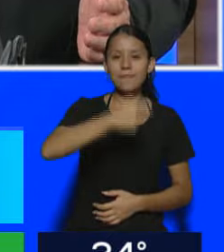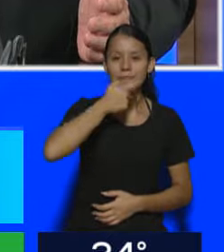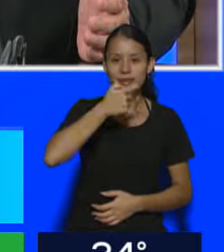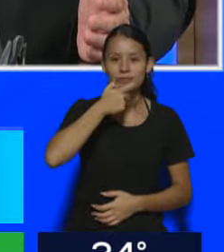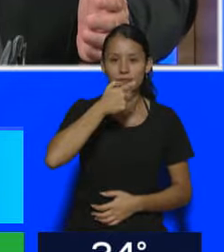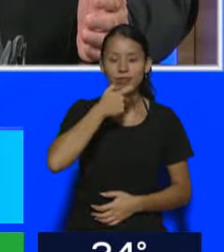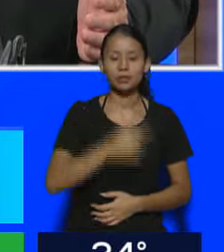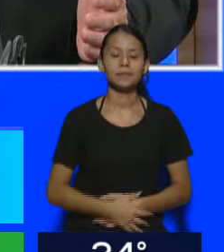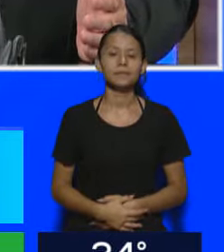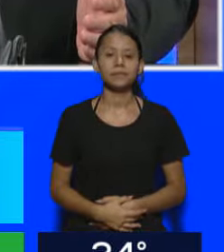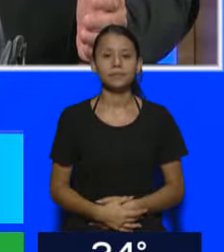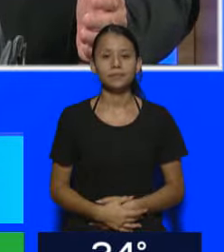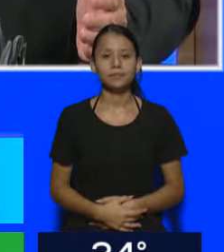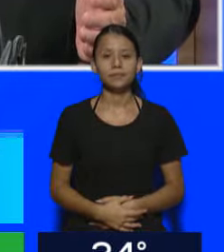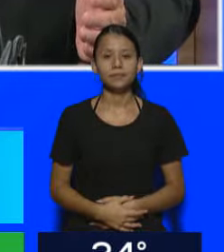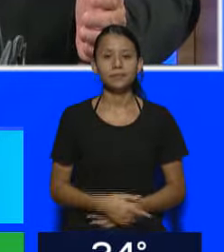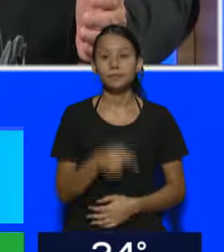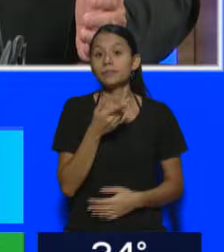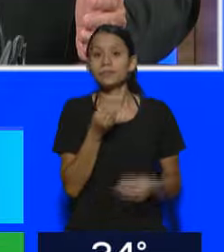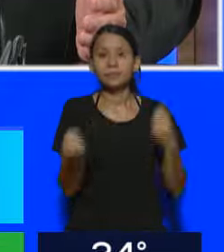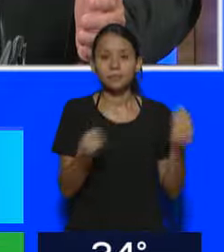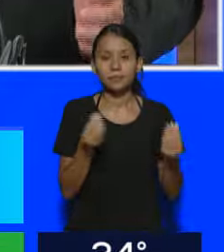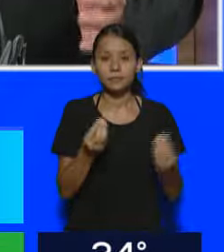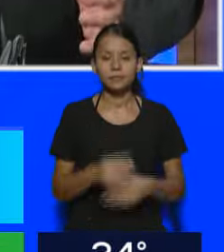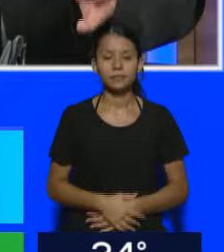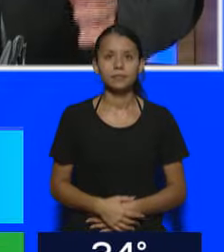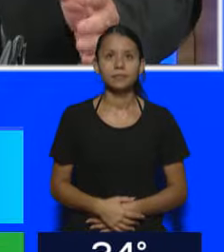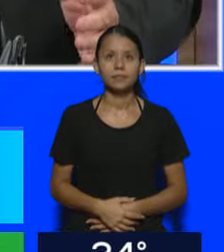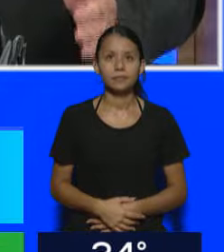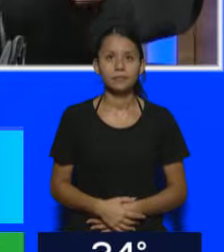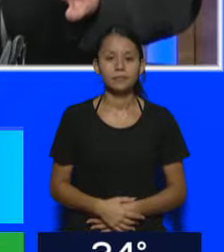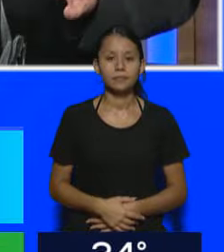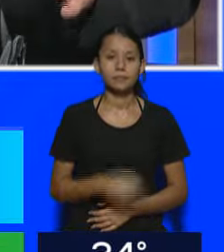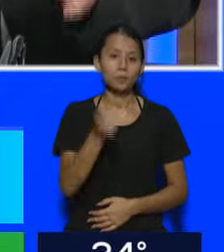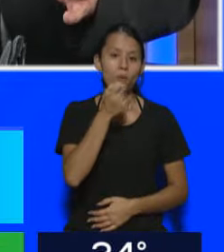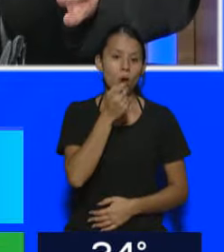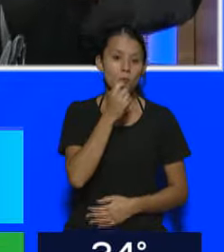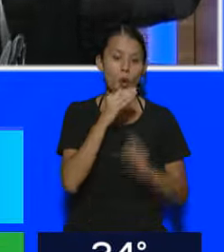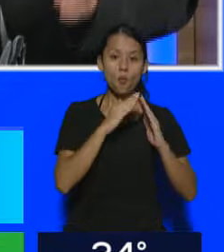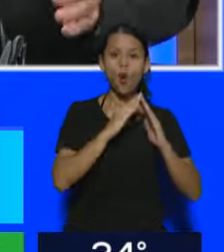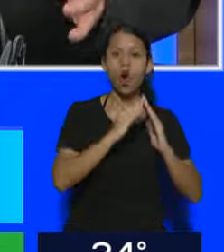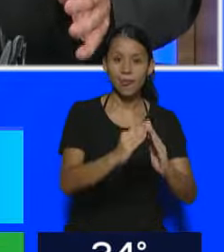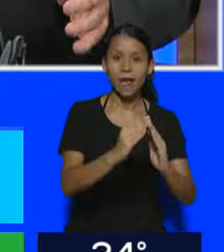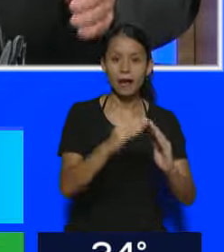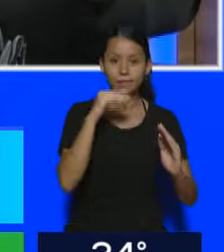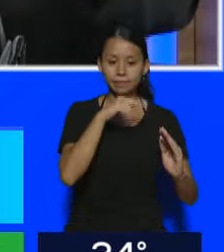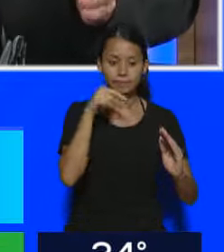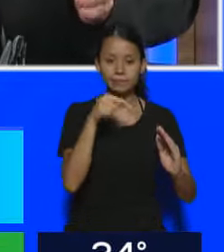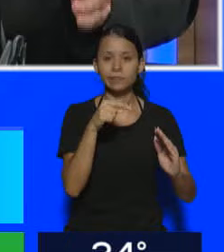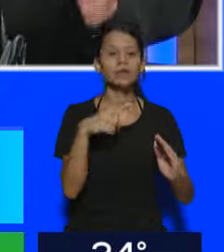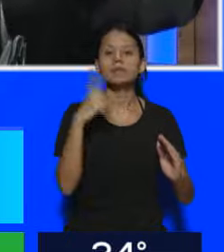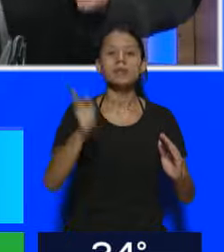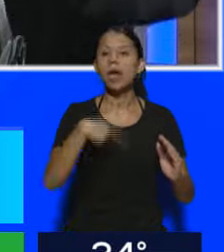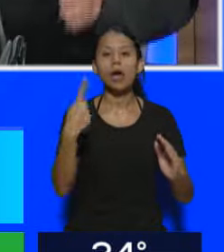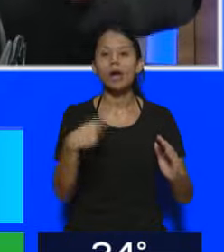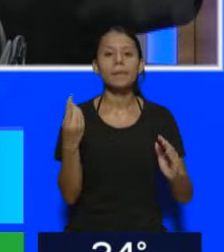cual, esto abre por allí la expectativa de saber si en definitiva las bodegas siempre, siempre, hay que recordarlo a esto, han tomado